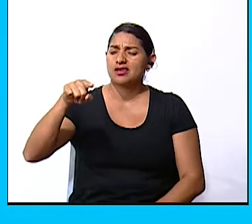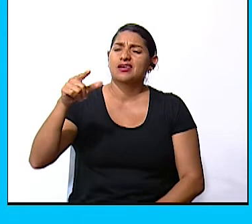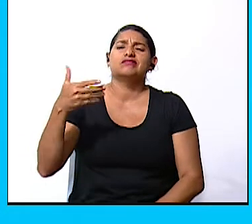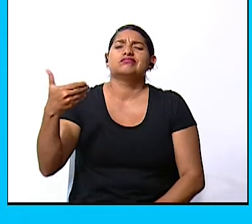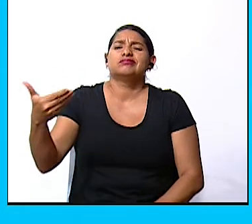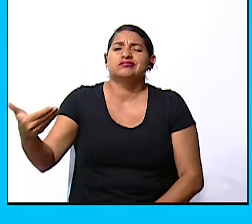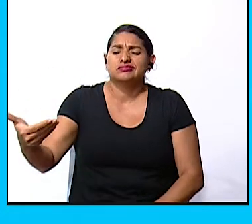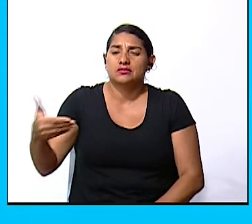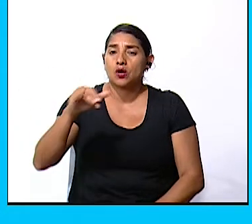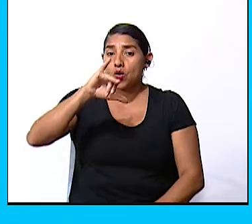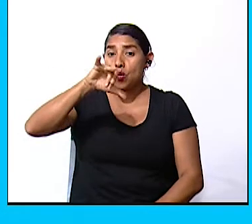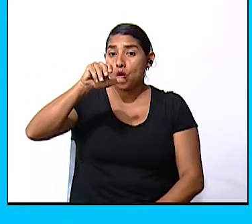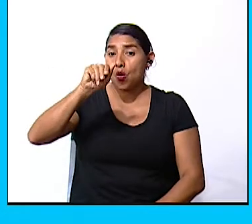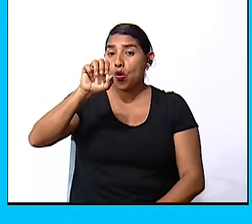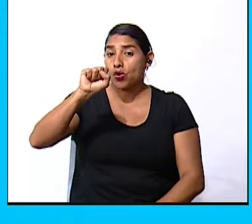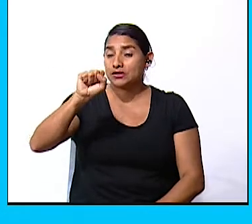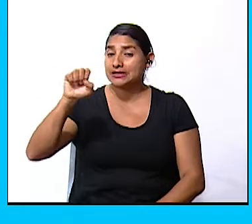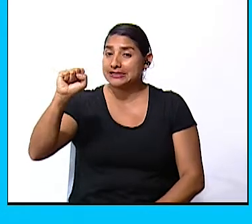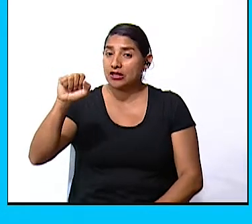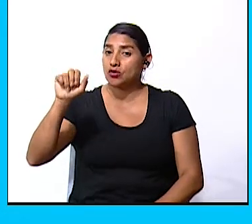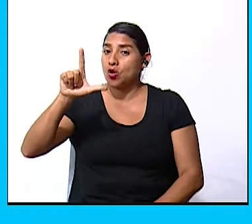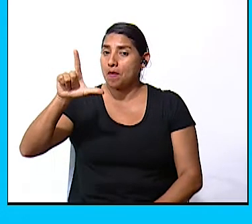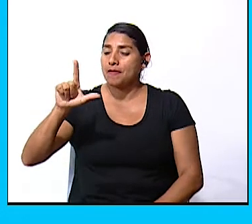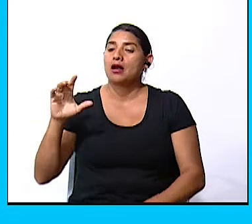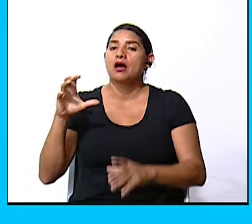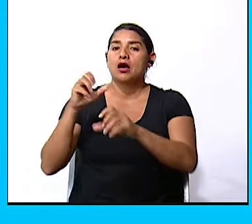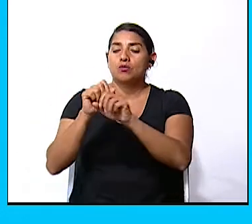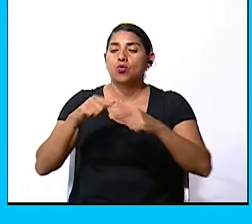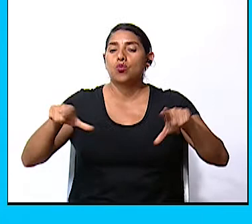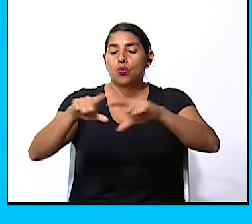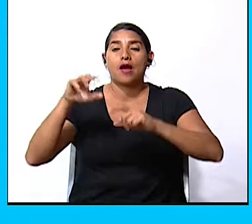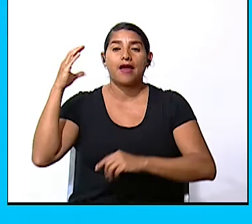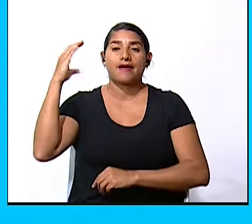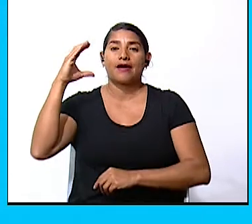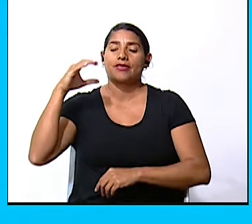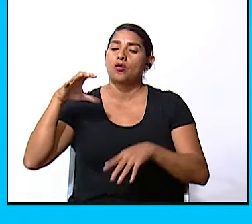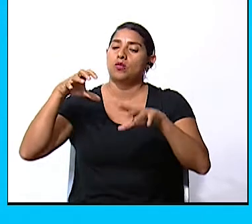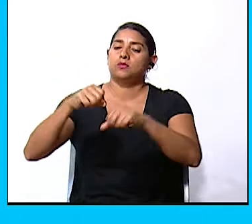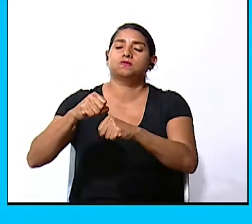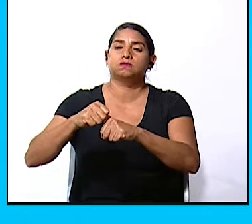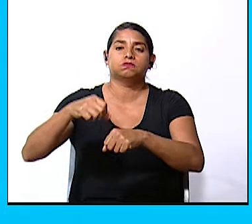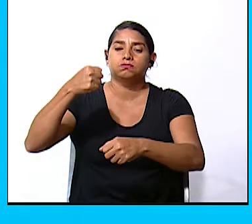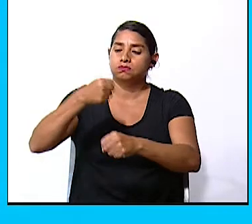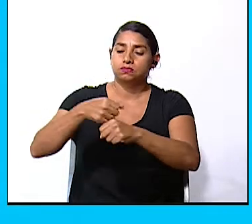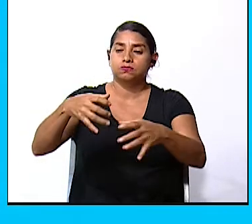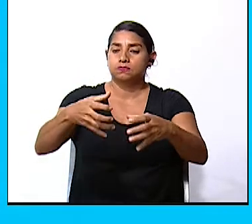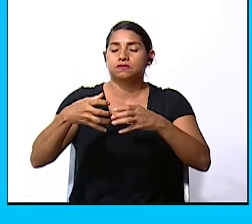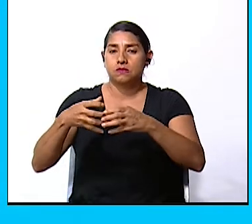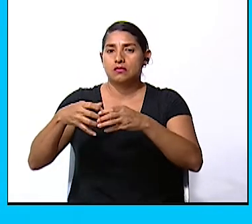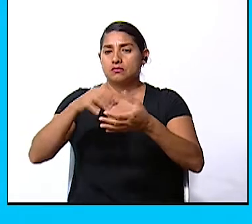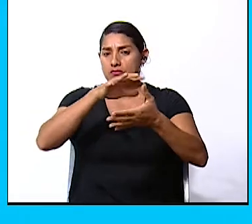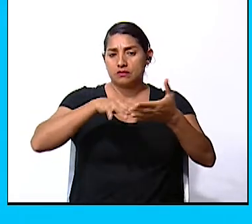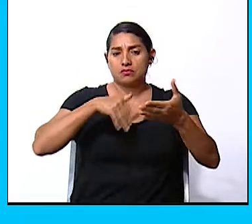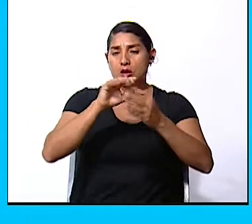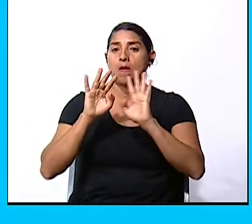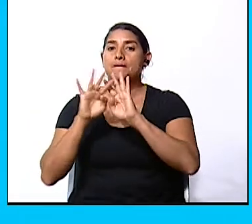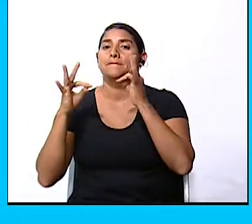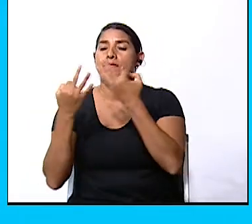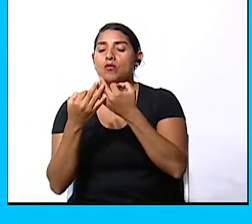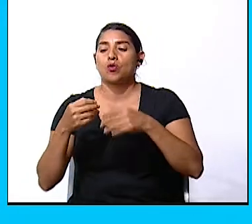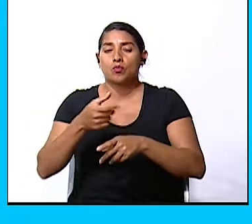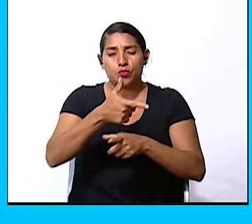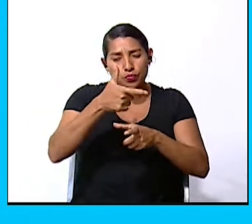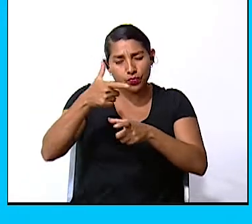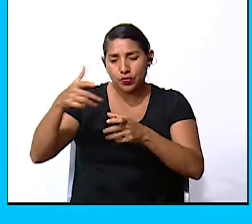cuando José Santos Lombardo toma el cuartel de armas de Cartago para poner en custodia del pueblo las armas